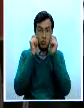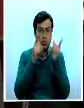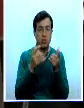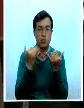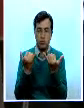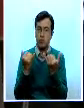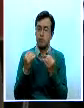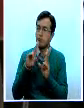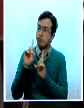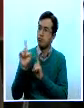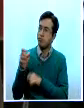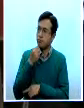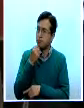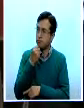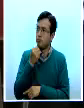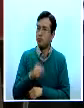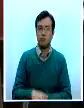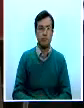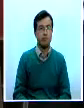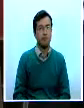tema de nuestra siguiente entrevista